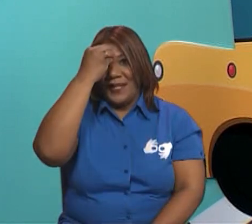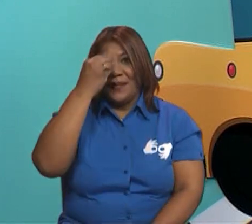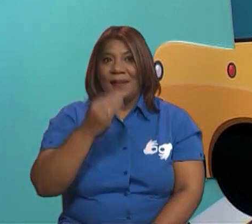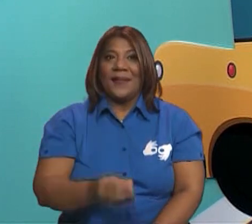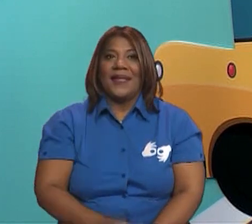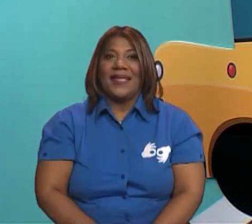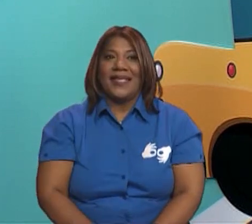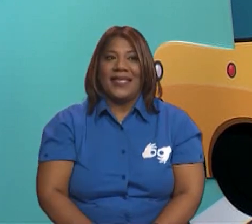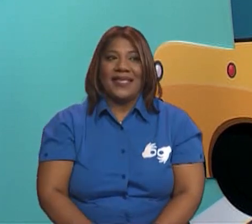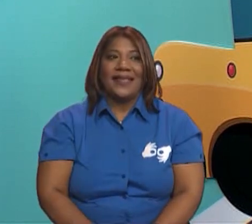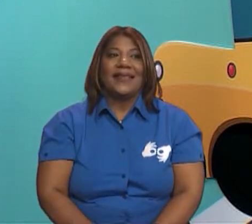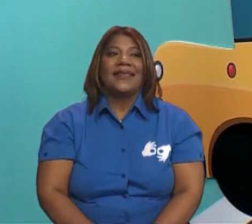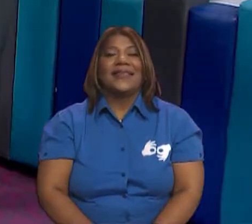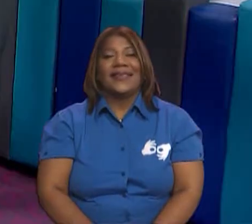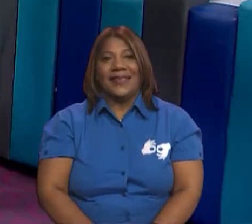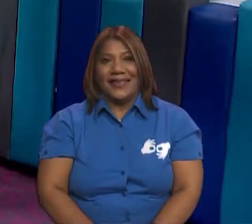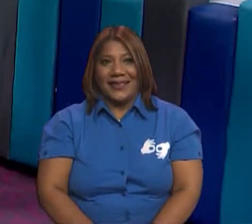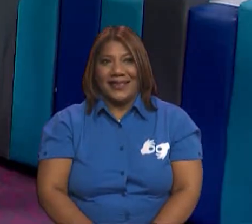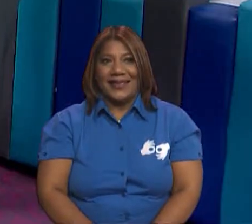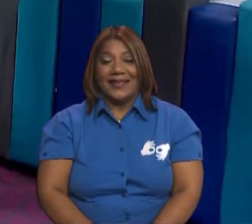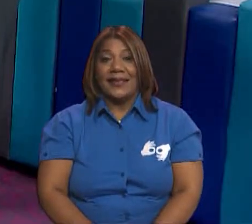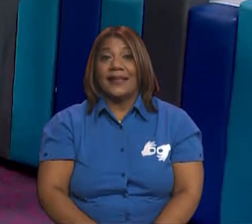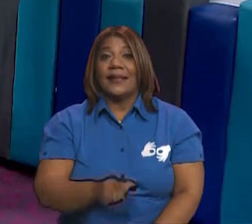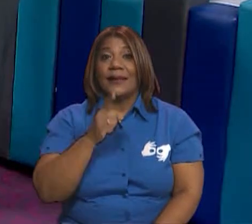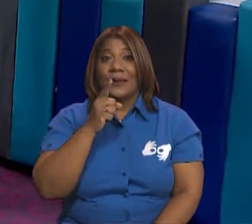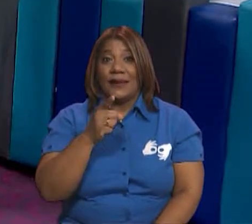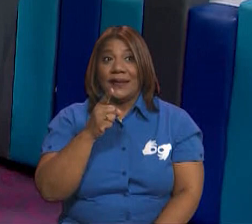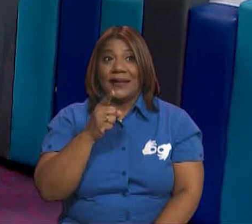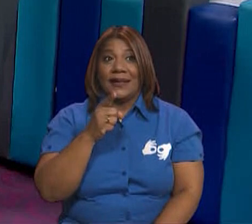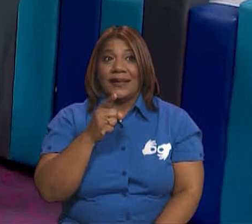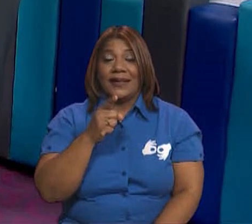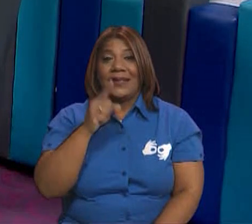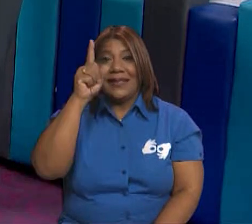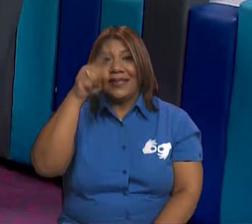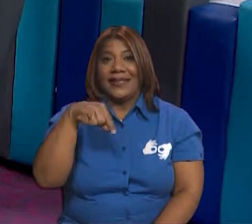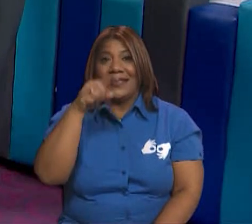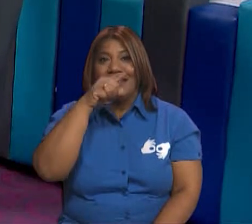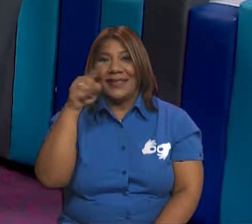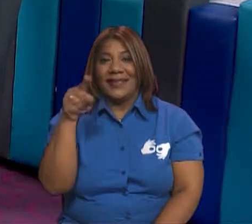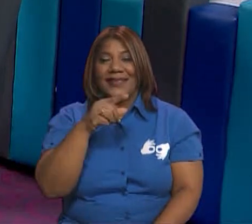le parece, maestra Carmen? Excelente, porque al final la estrella